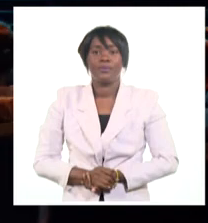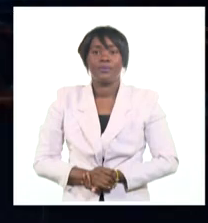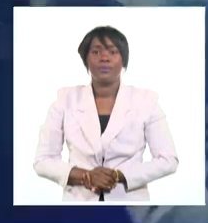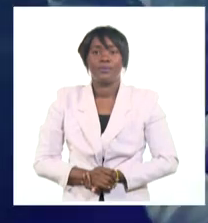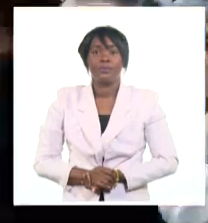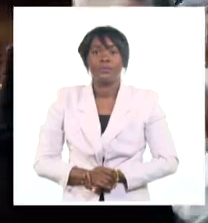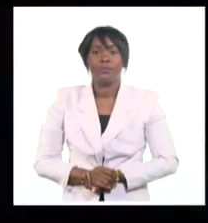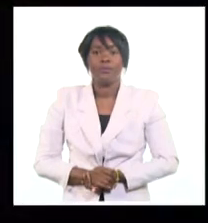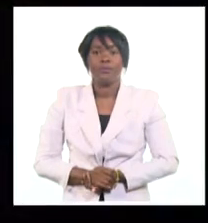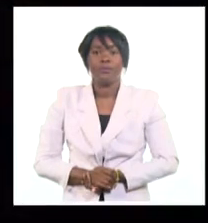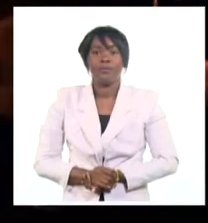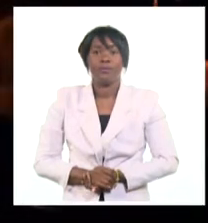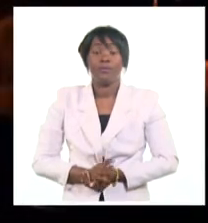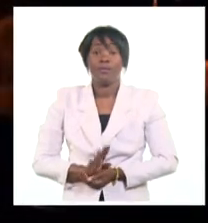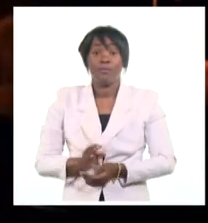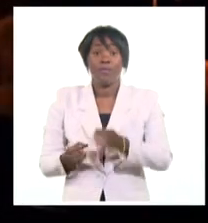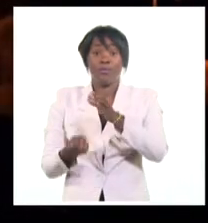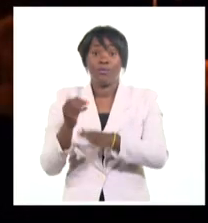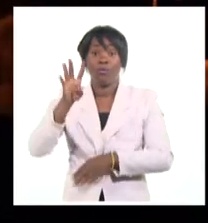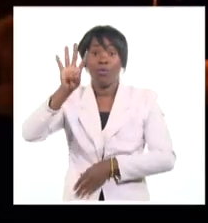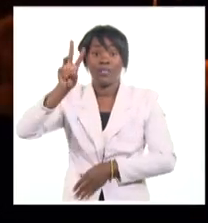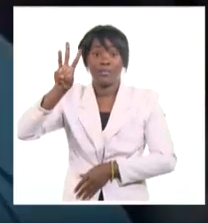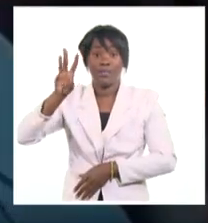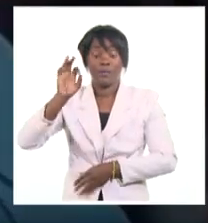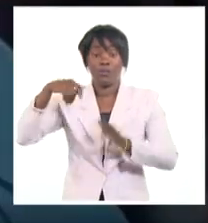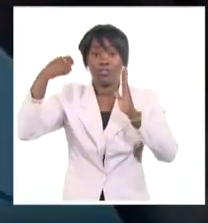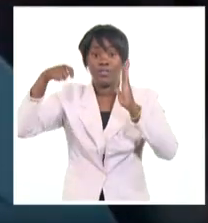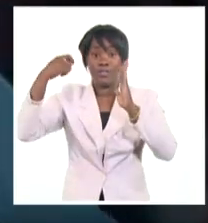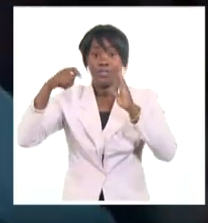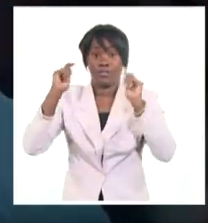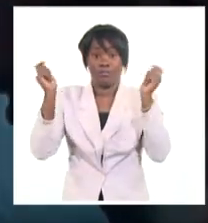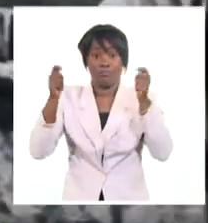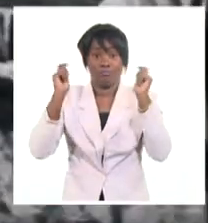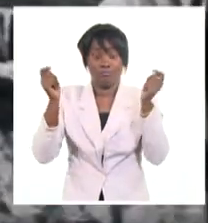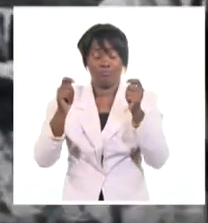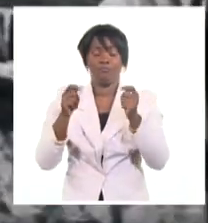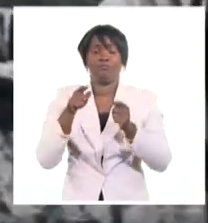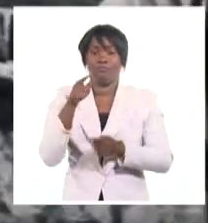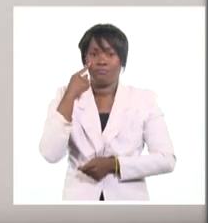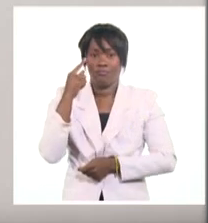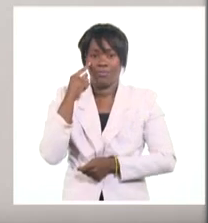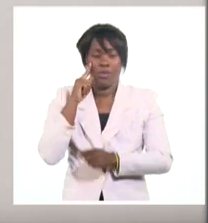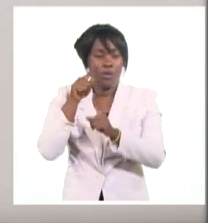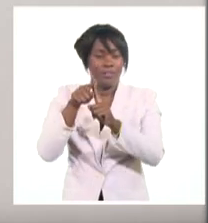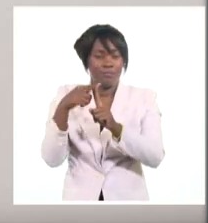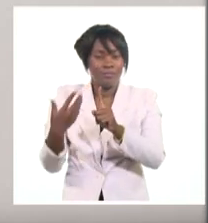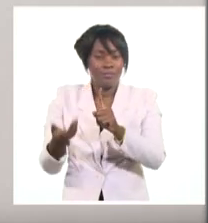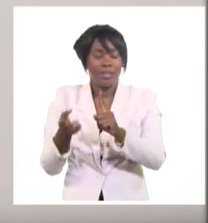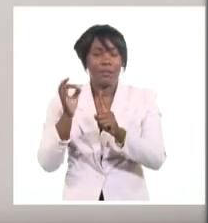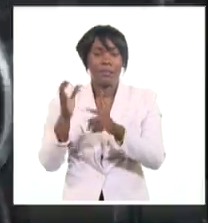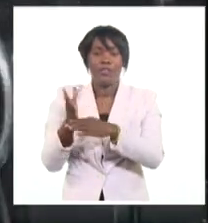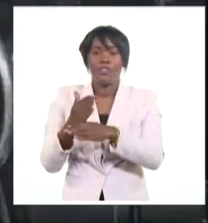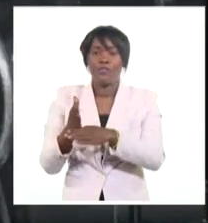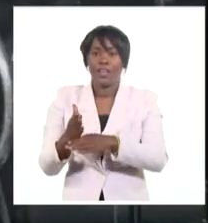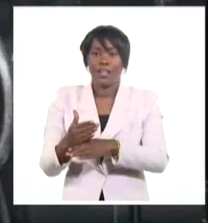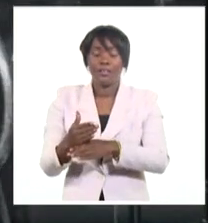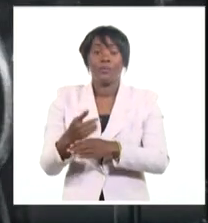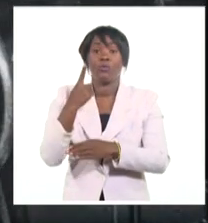la 43 edición del Festival del nuevo cine latinoamericano obtuvo entre los ejes teóricos la obra de Nicolás